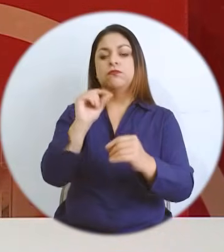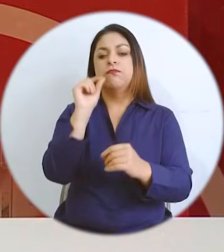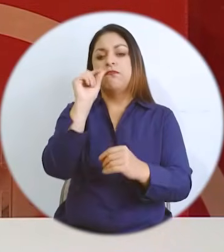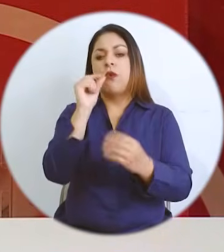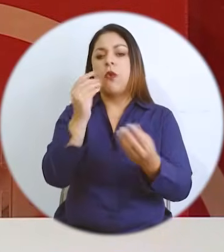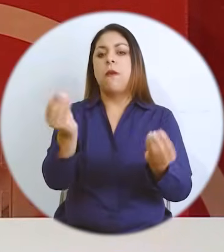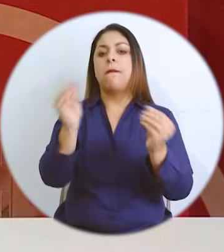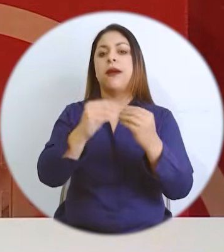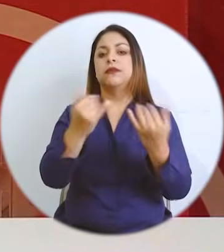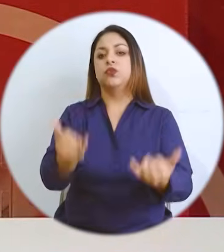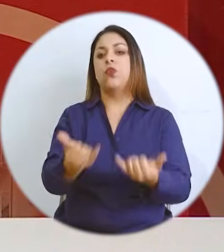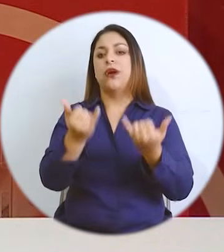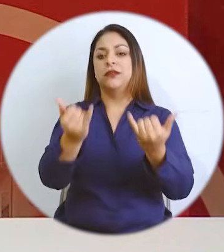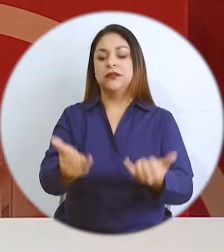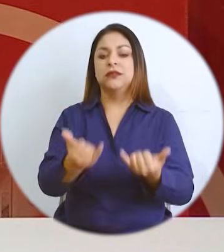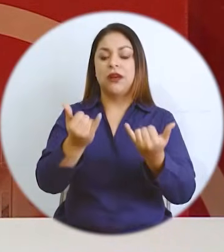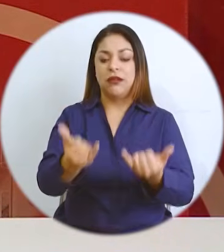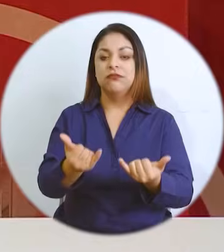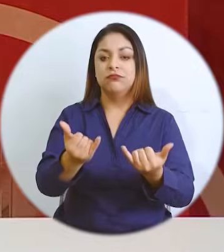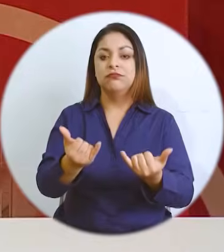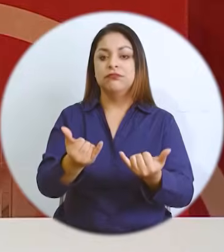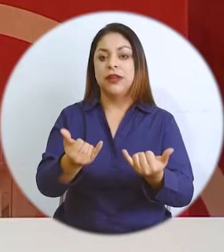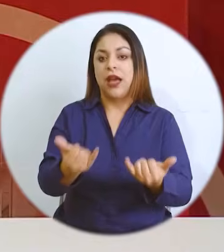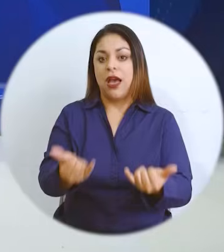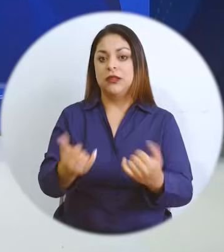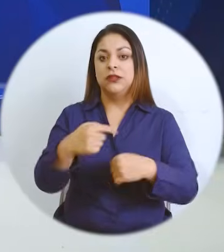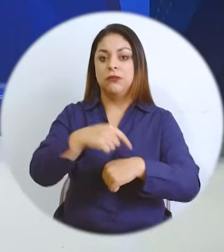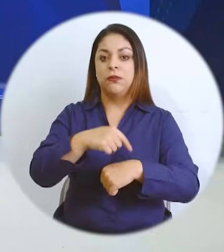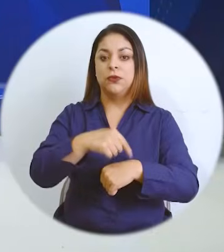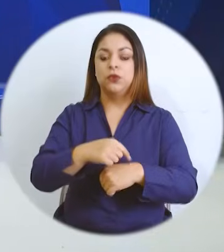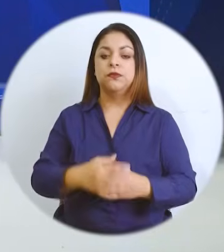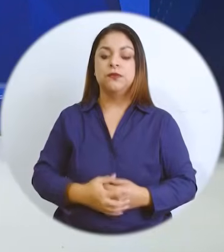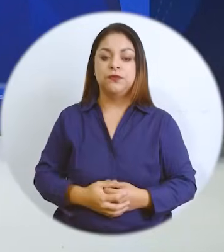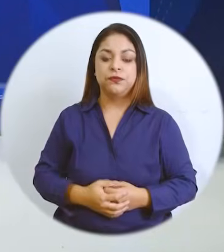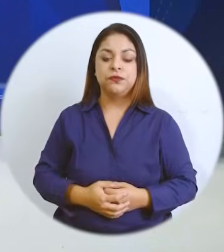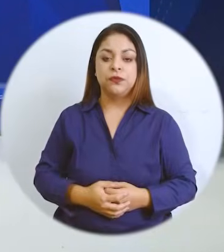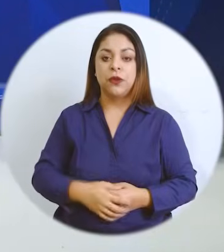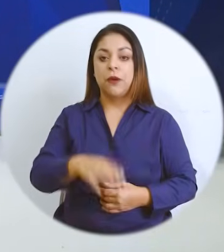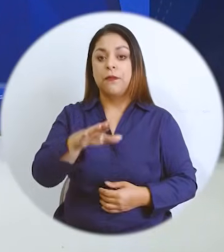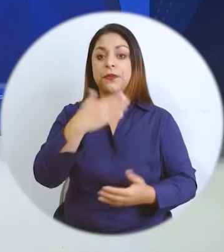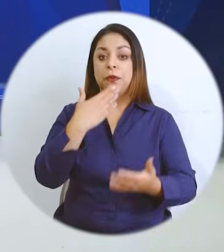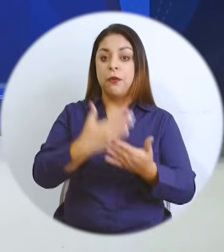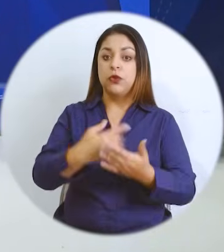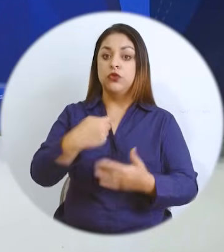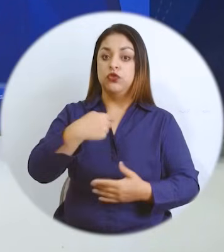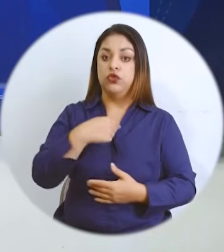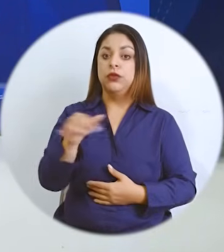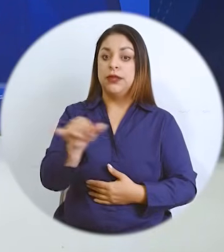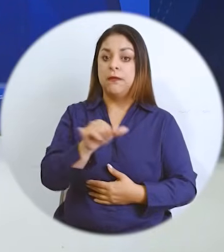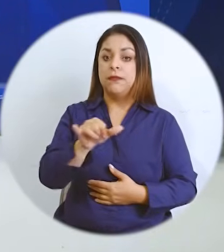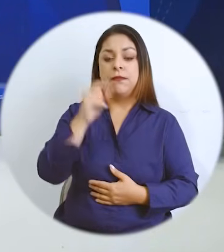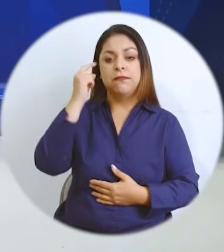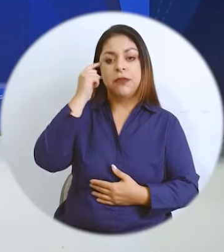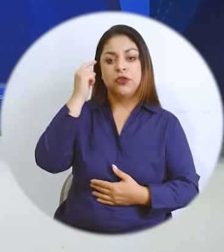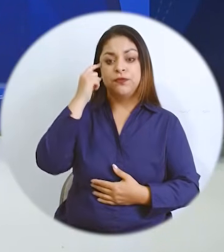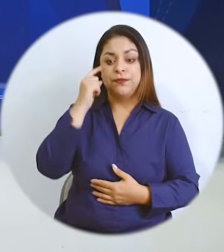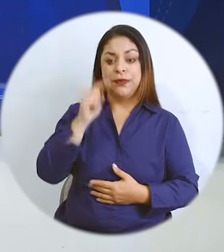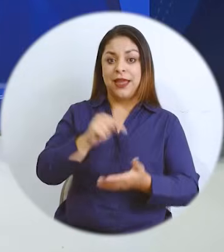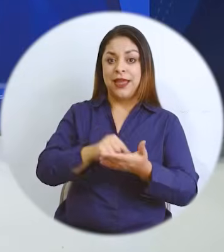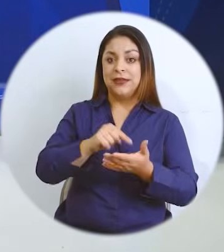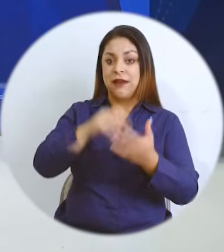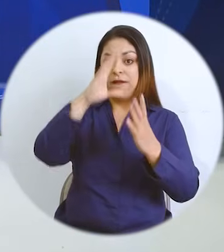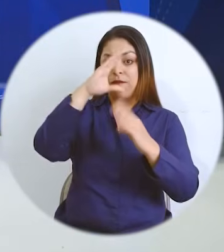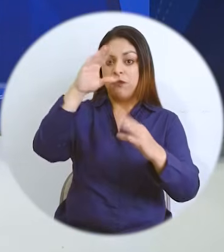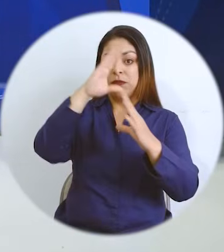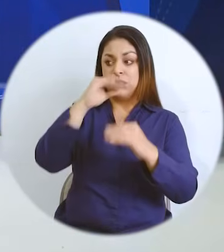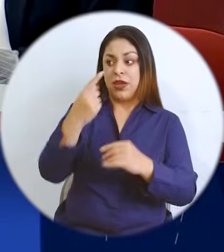más actualizada, ¿verdad?, en este momento. Bueno, yo también pienso que esta información que acabamos de recibir